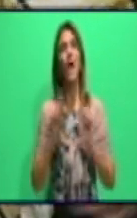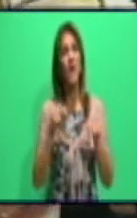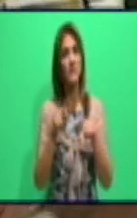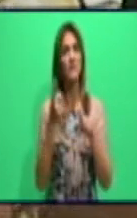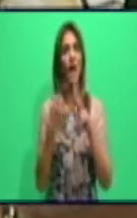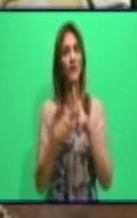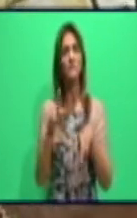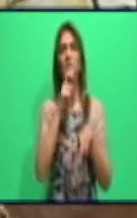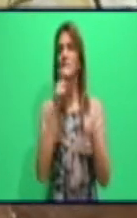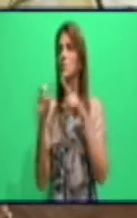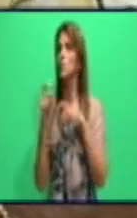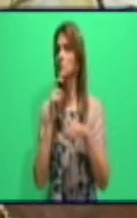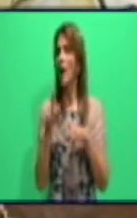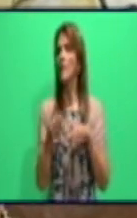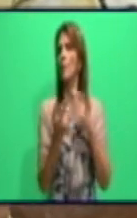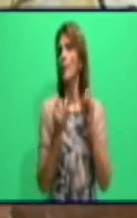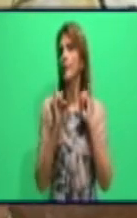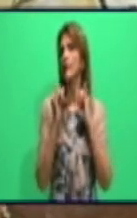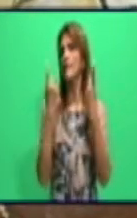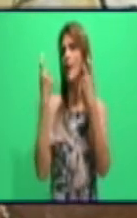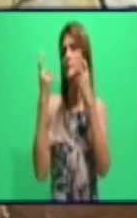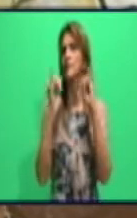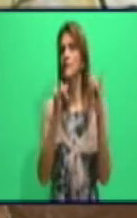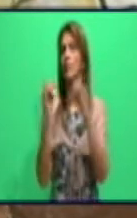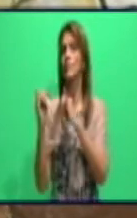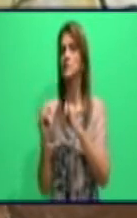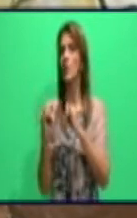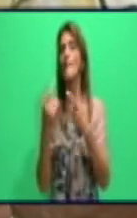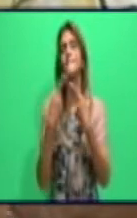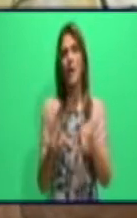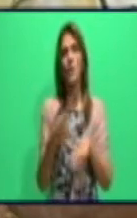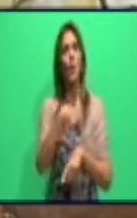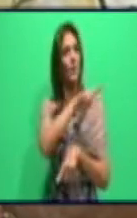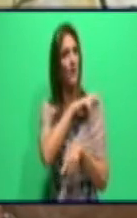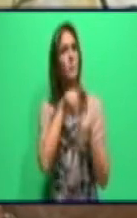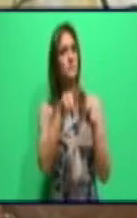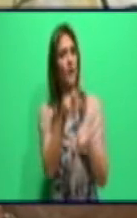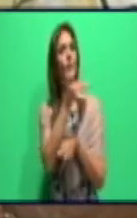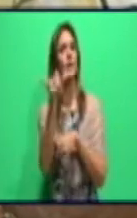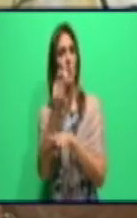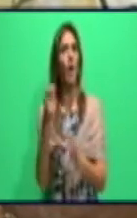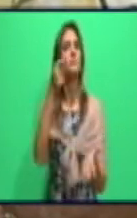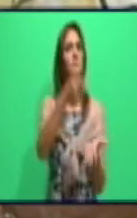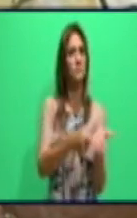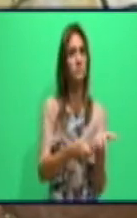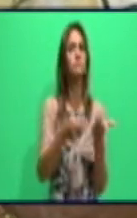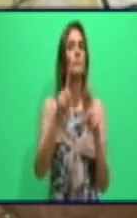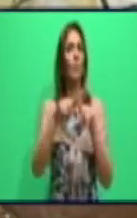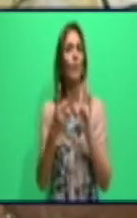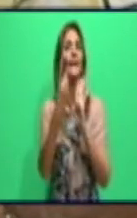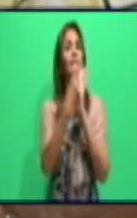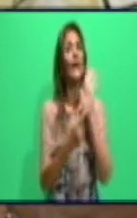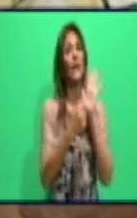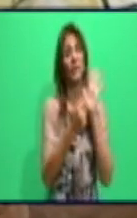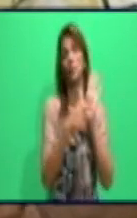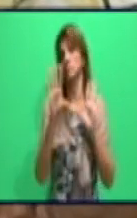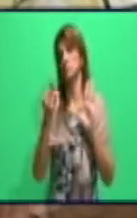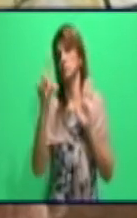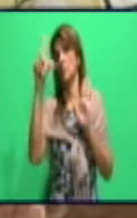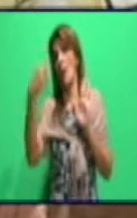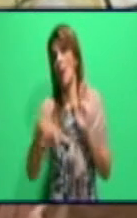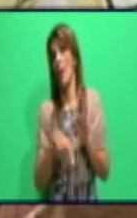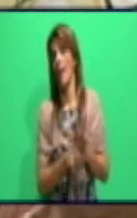información y de máxima por lo cual la responsable también fue multada a partir de lo que establece el decreto 30 y en la pantalla